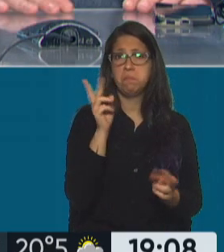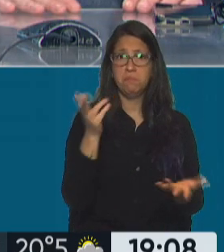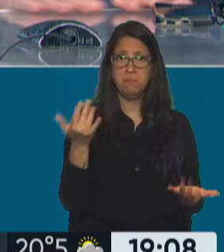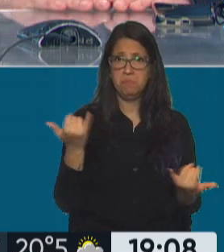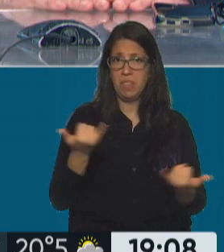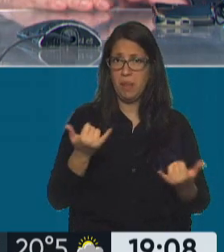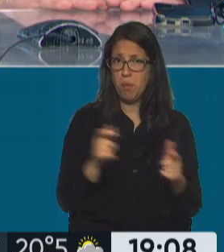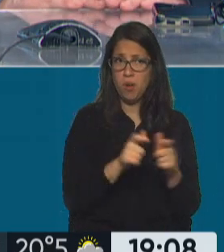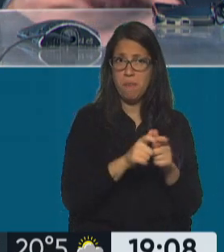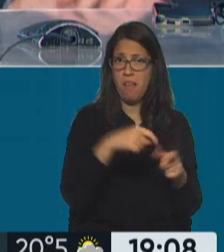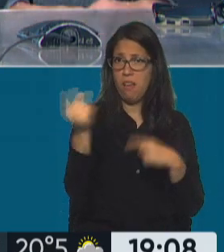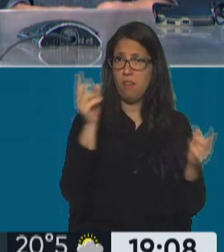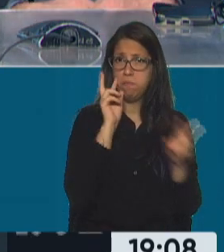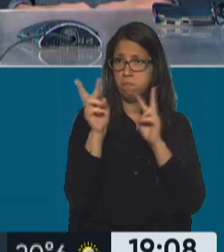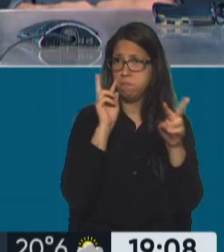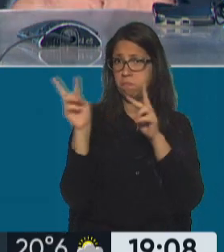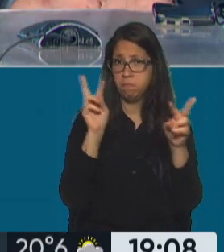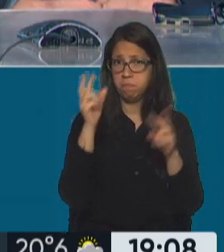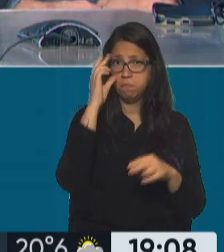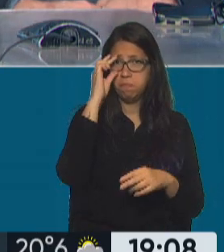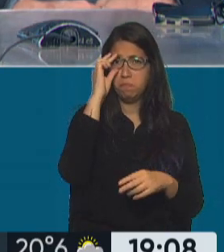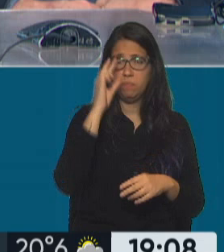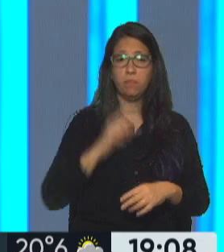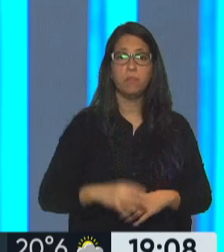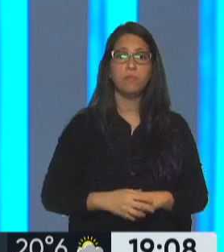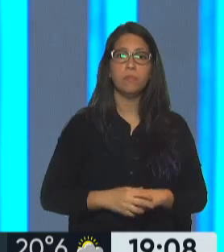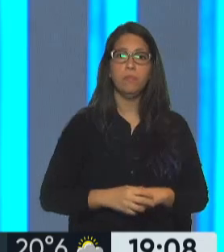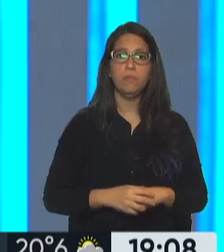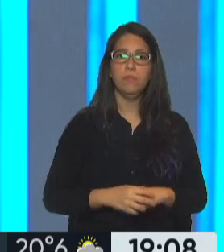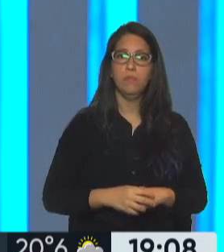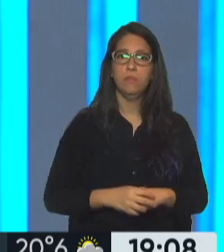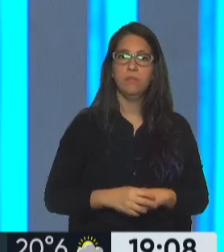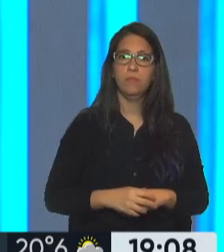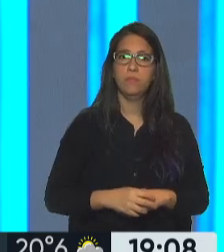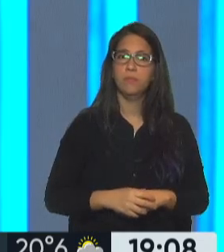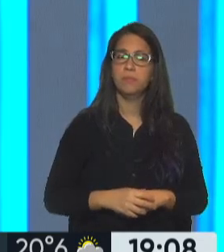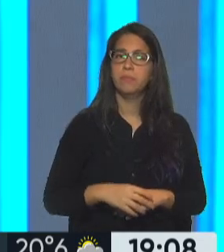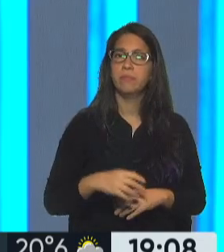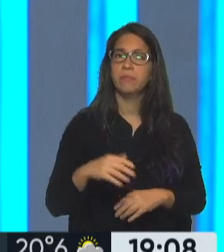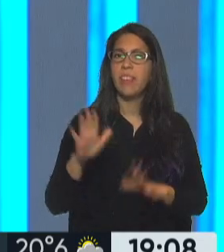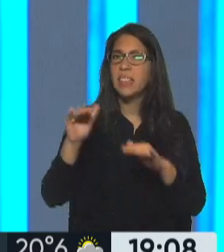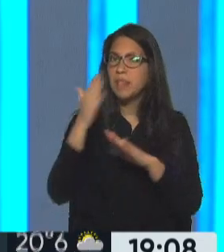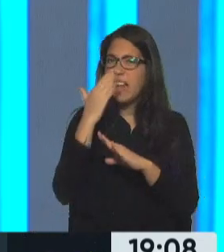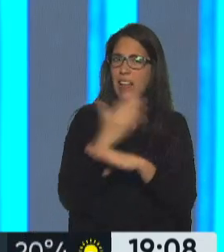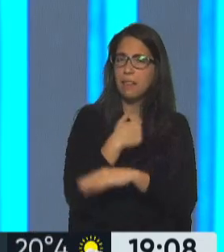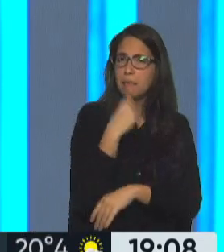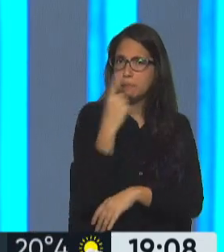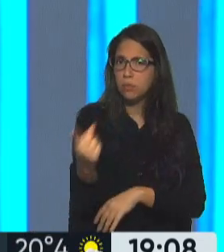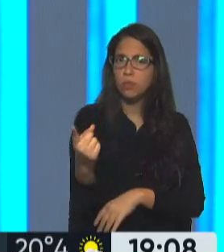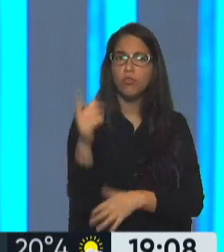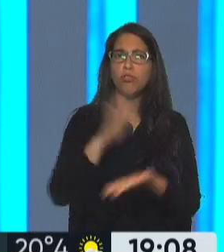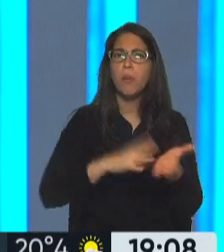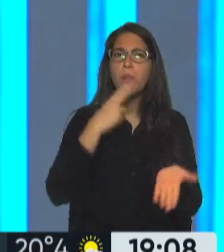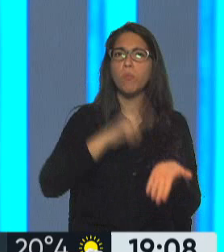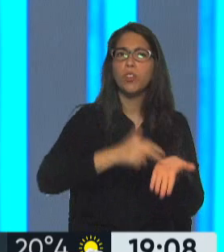en varios programas no en en algún lugar anterior decirte Gracias y esas cosas qué opinas del tema